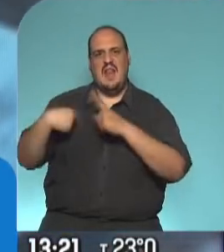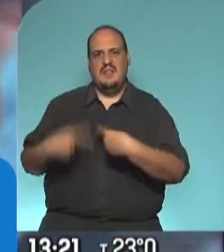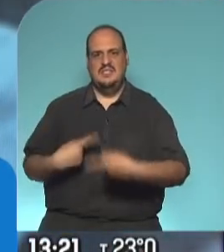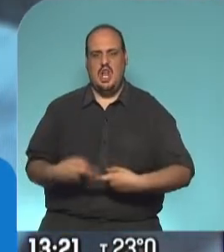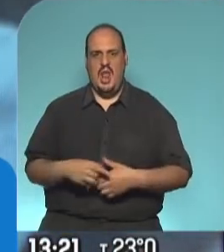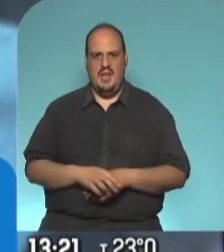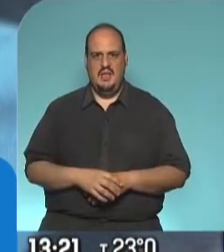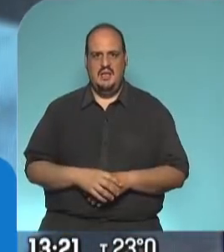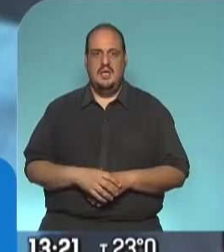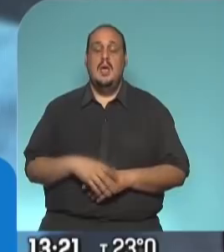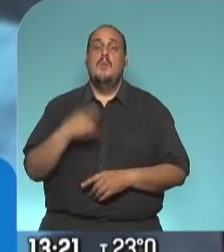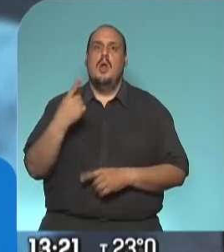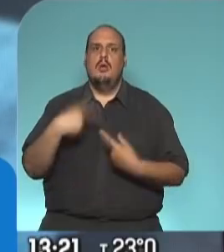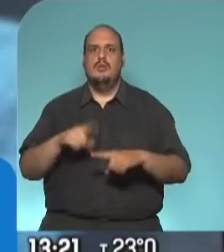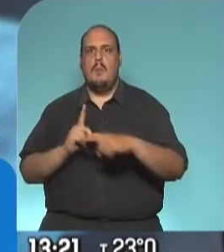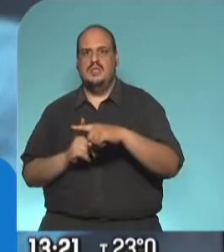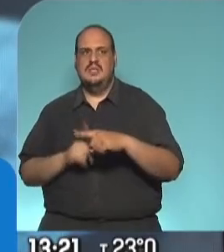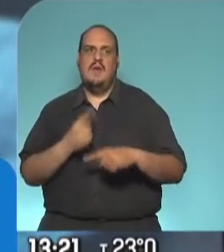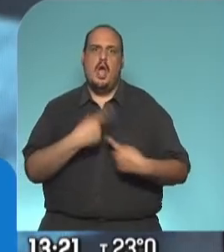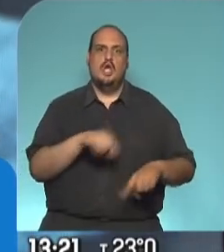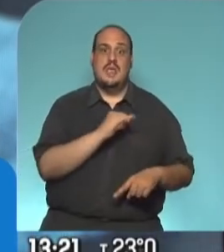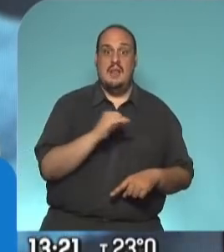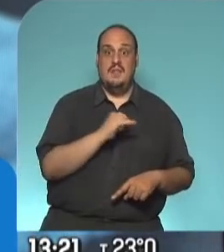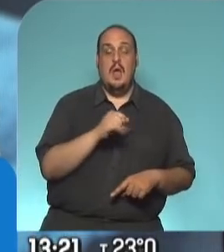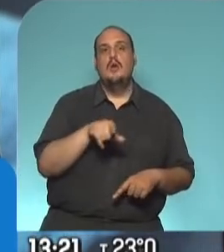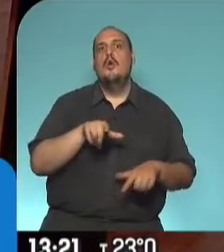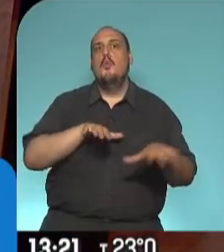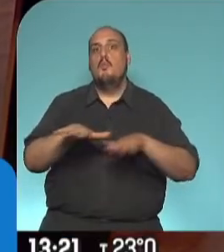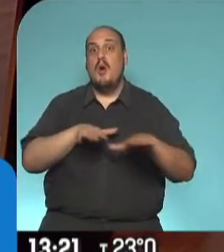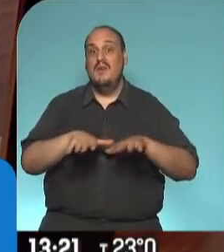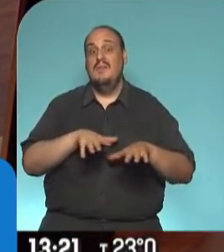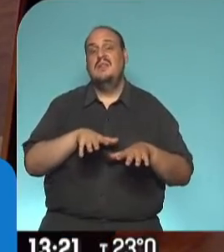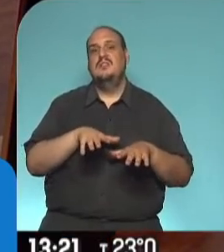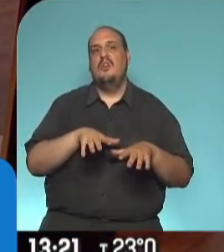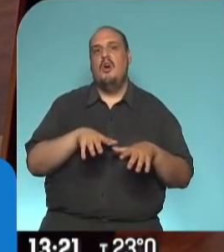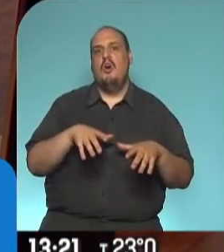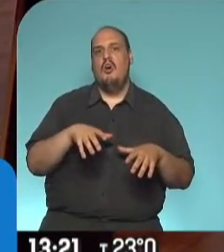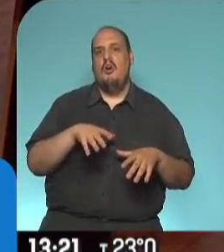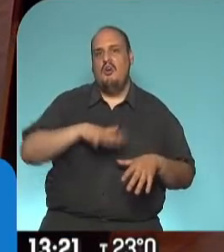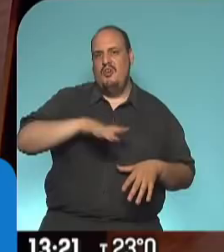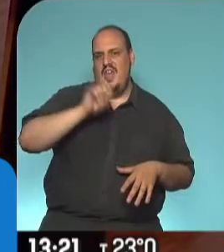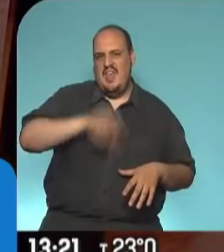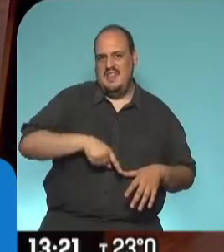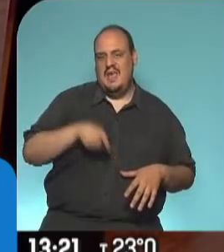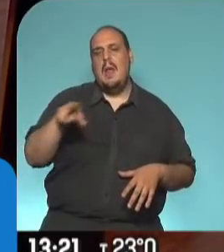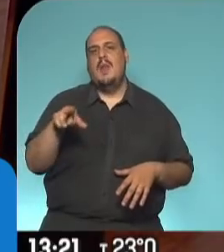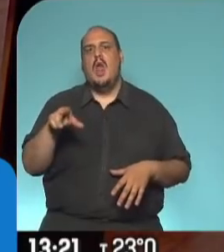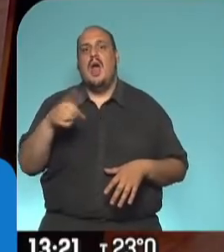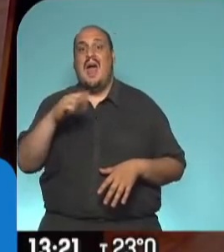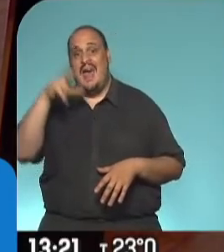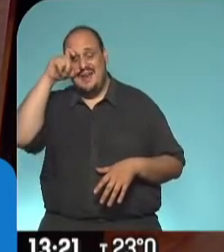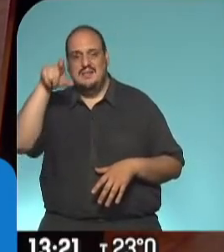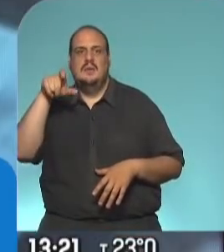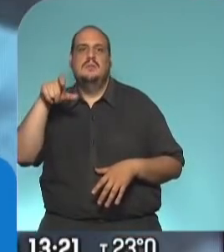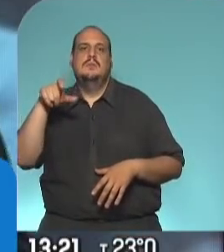de las fortalezas y de las debilidades, es que es el candidato de un movimiento indígena que no es indígena. Digamos, ¿no? Claro. Arce es un candidato blanco de clase media, un economista blanco de clase